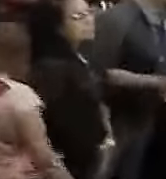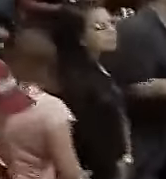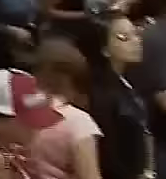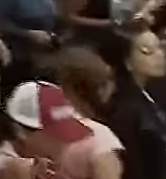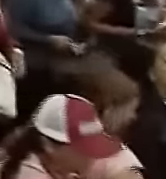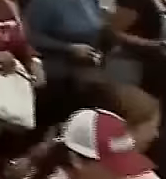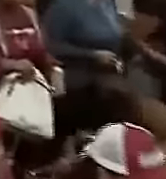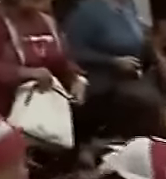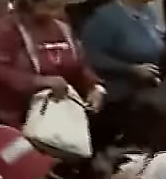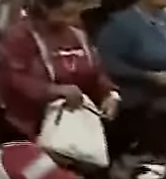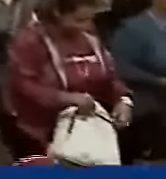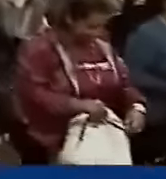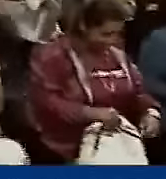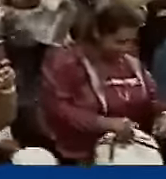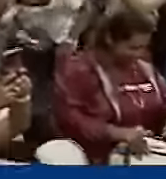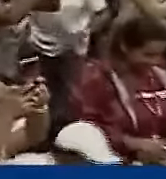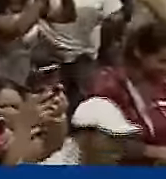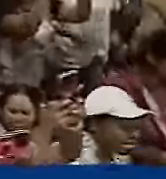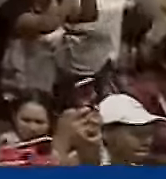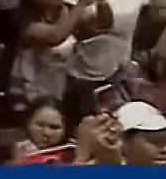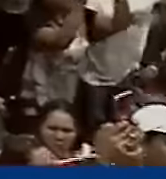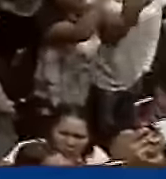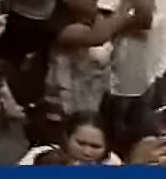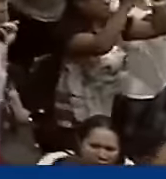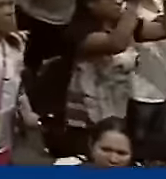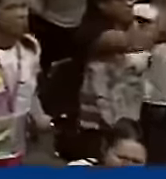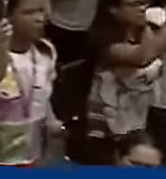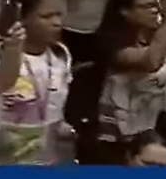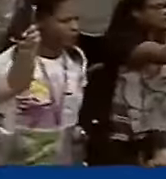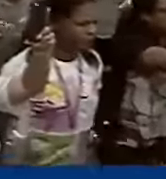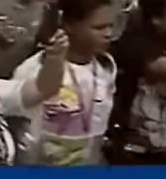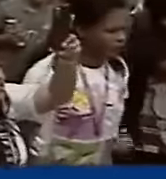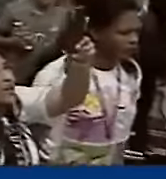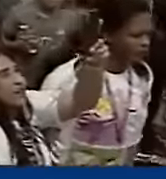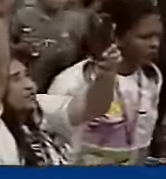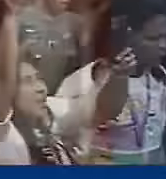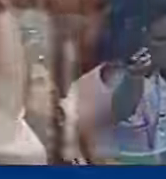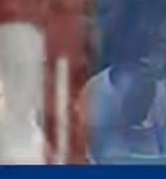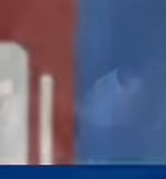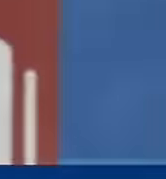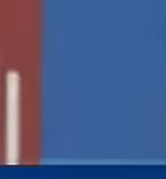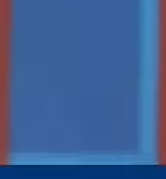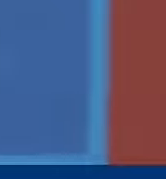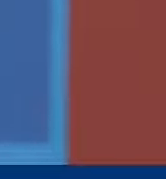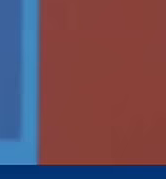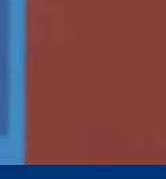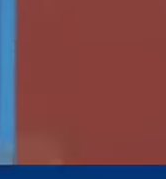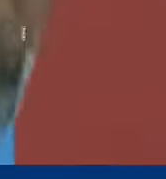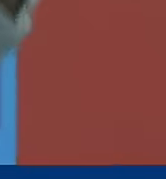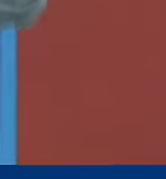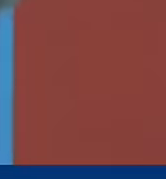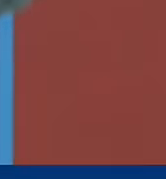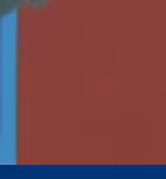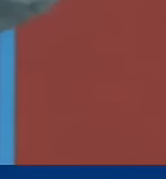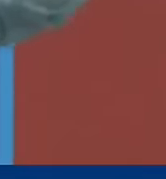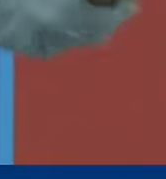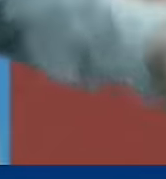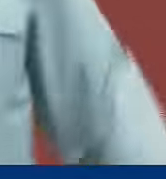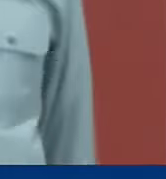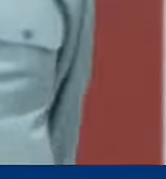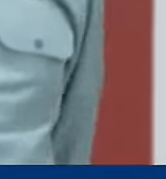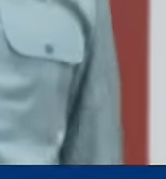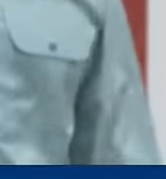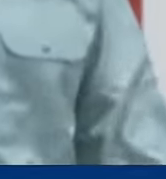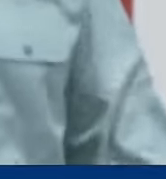Bolivariana de Venezuela. Con las dos manos arriba, todo el mundo. Que se vea la alegría